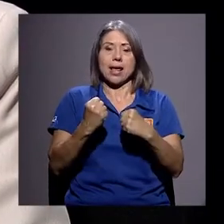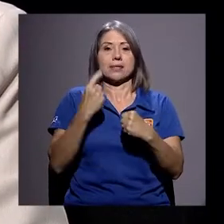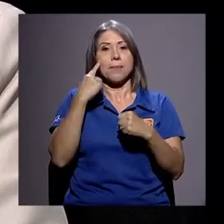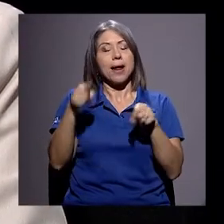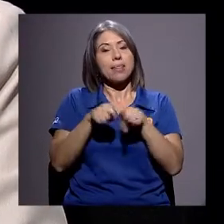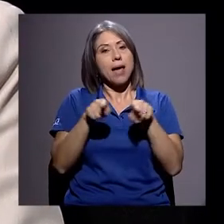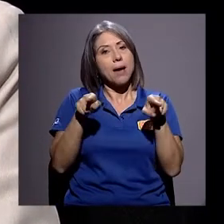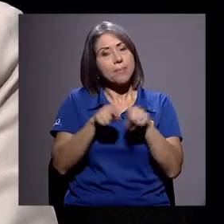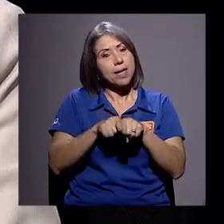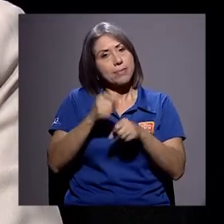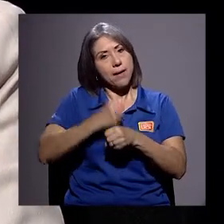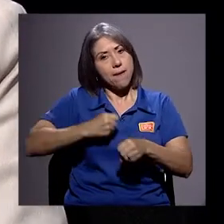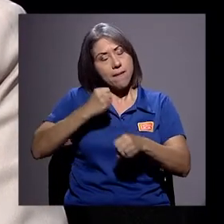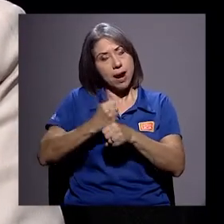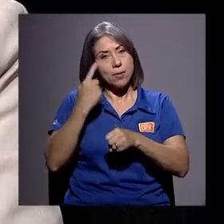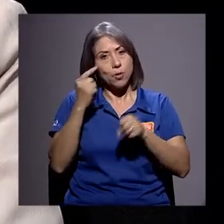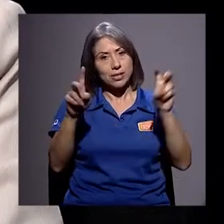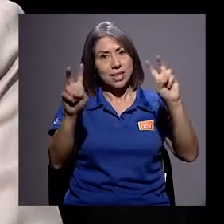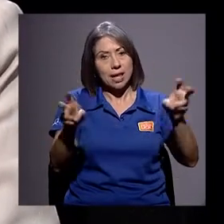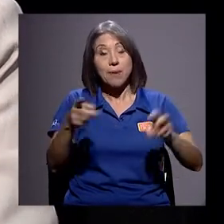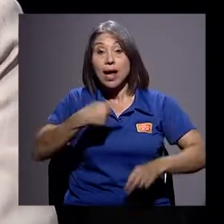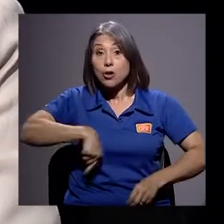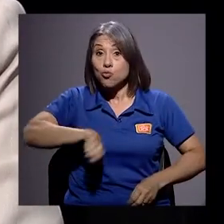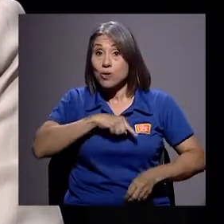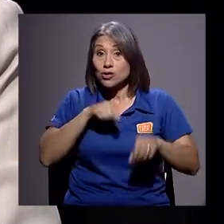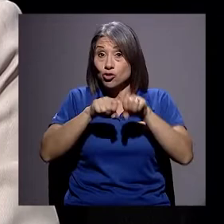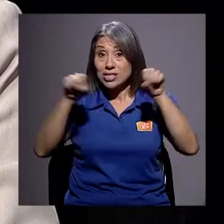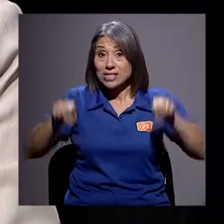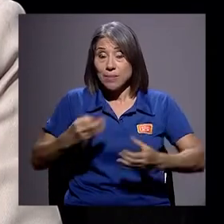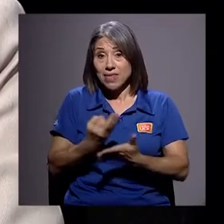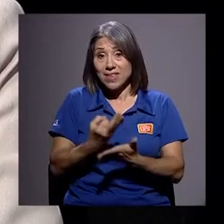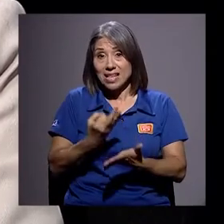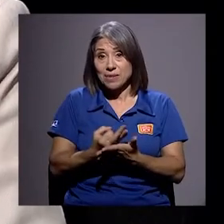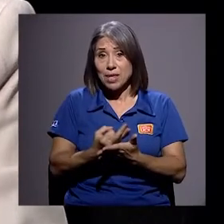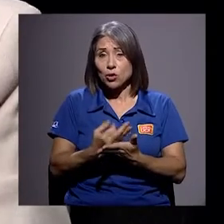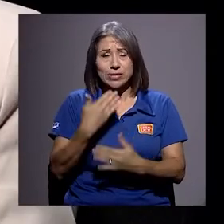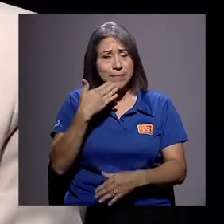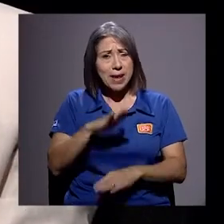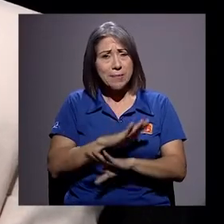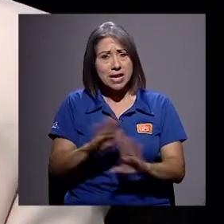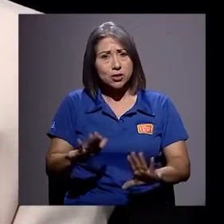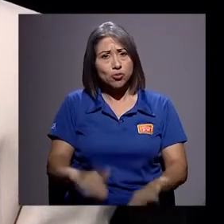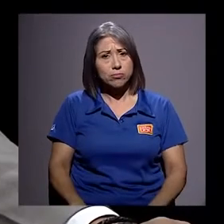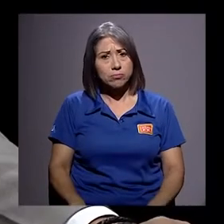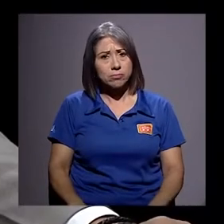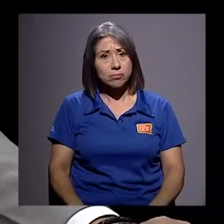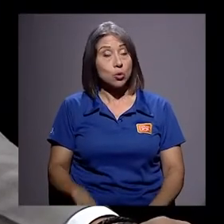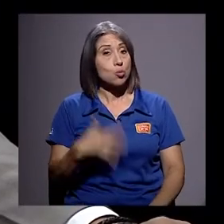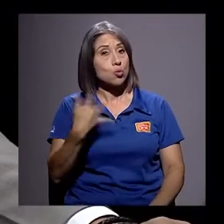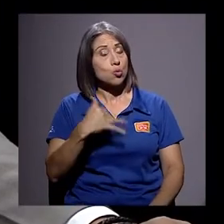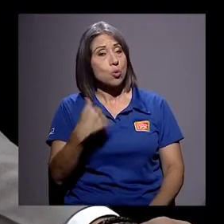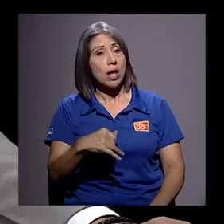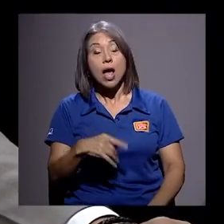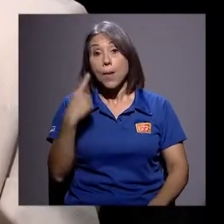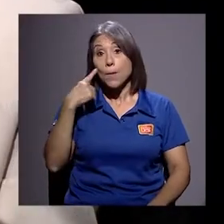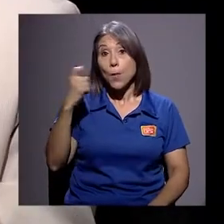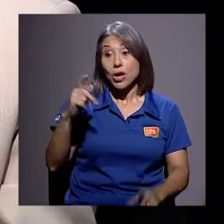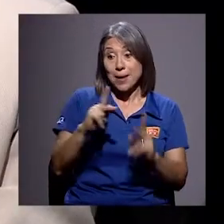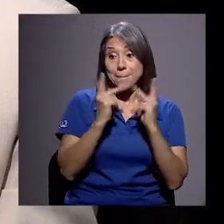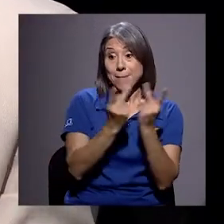también a ese tema definitivamente tenemos un sistema de financiamiento que es perverso porque obliga a los partidos a